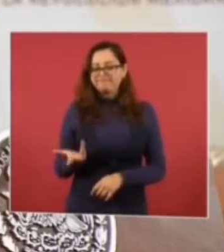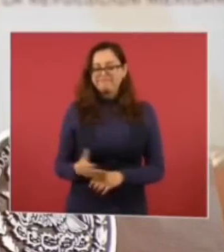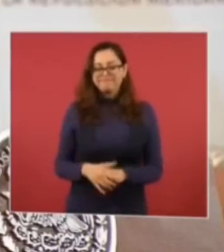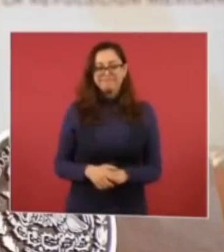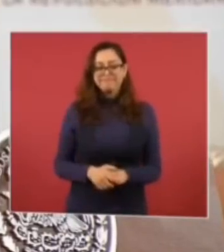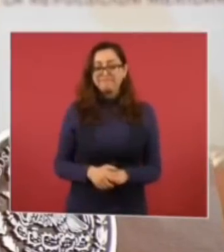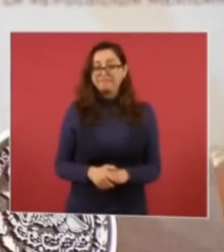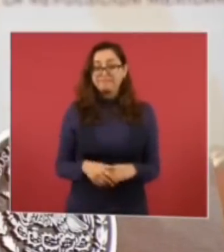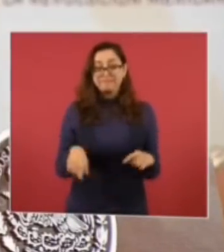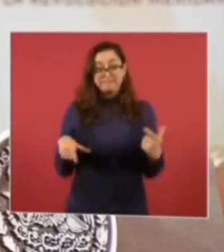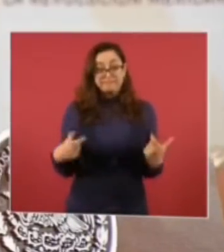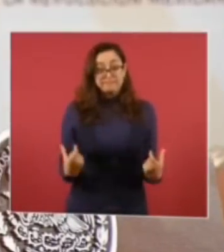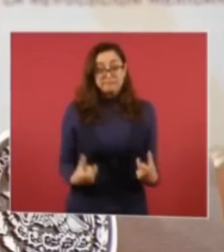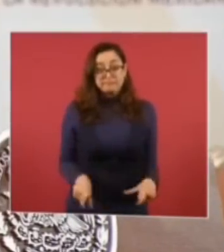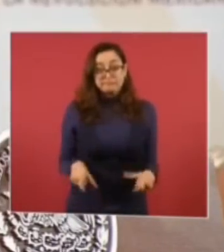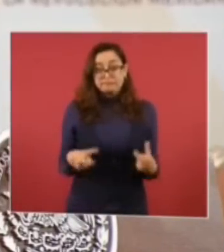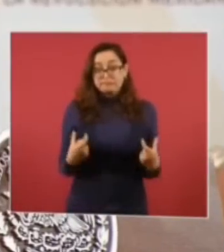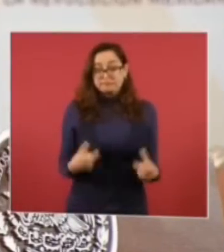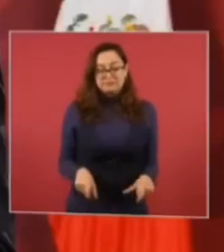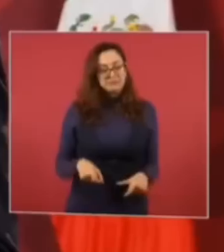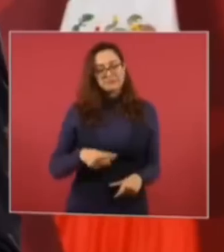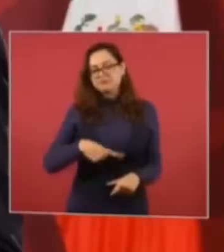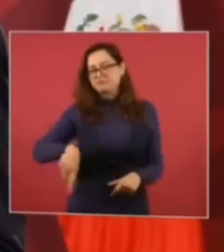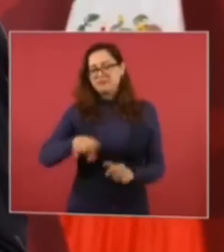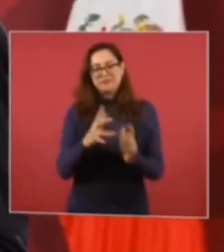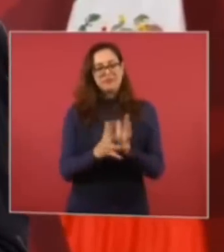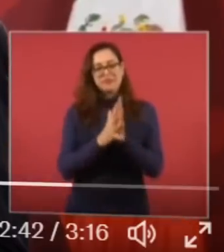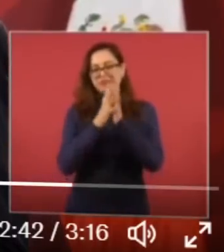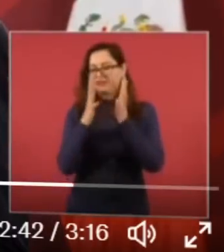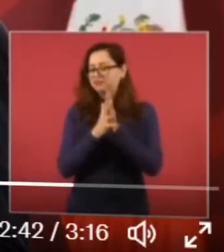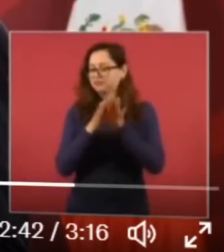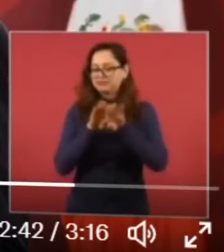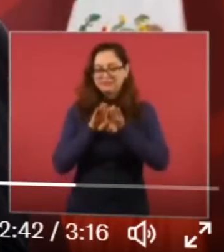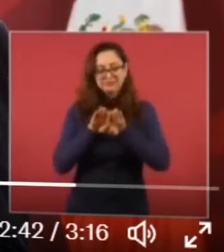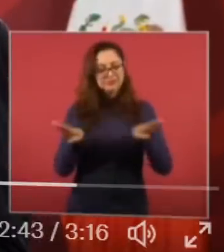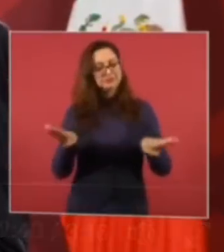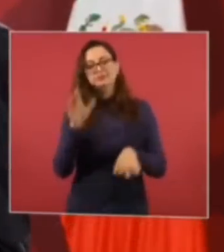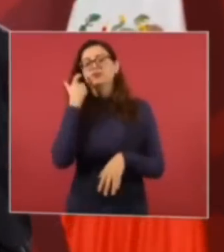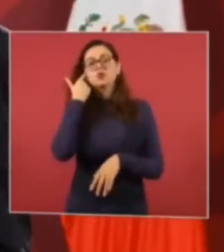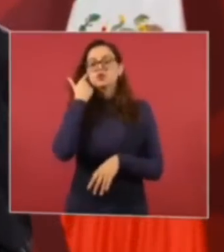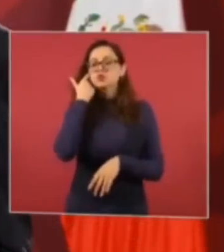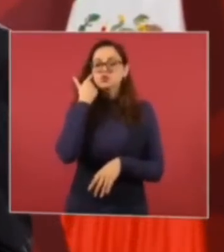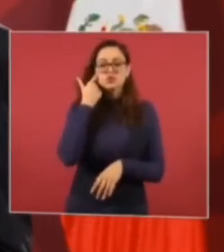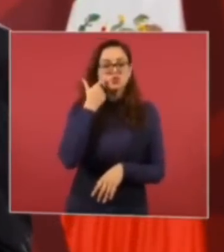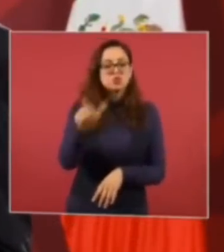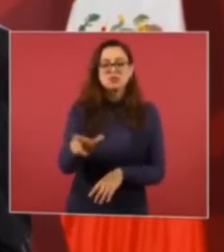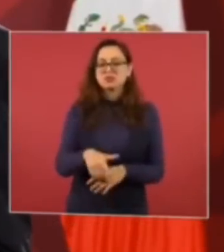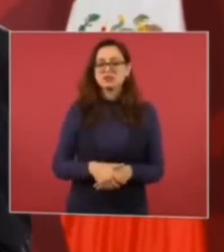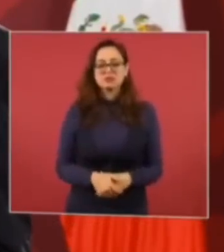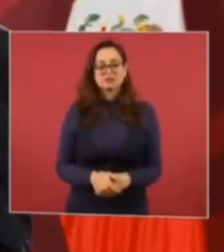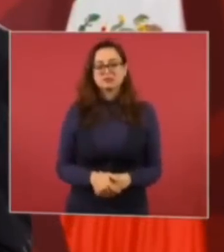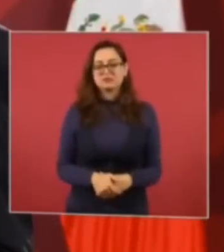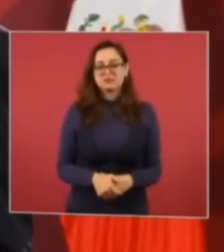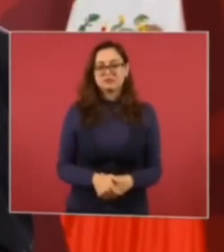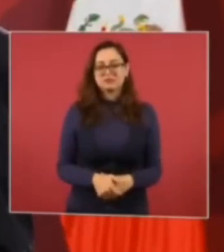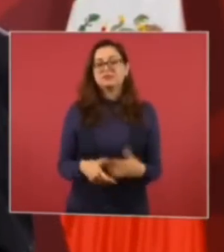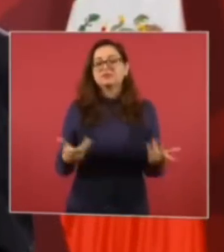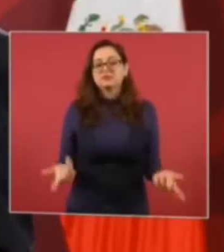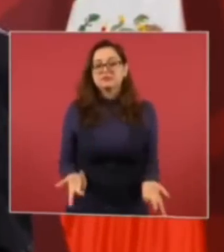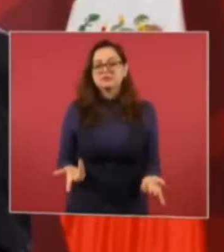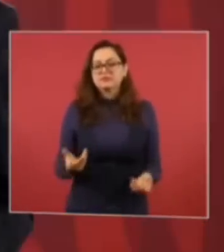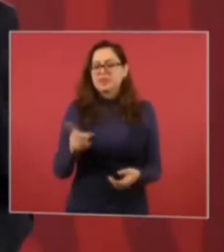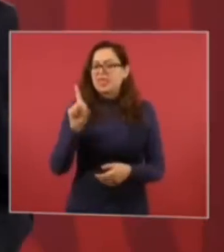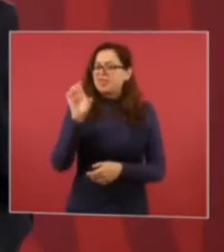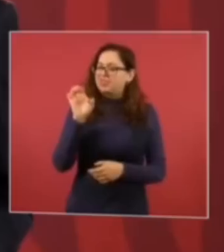de los oligarcas que no quieren la democracia Ya lo hemos dicho la democracia es el gobierno del